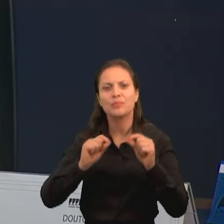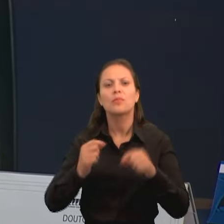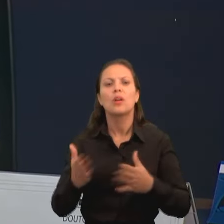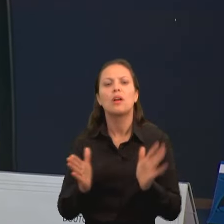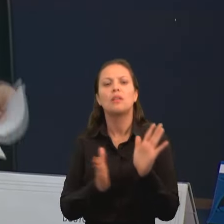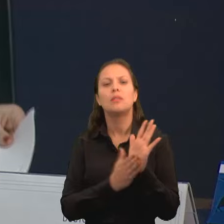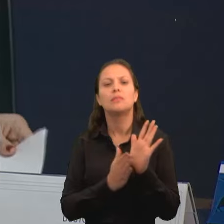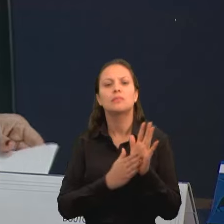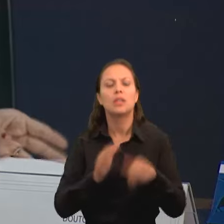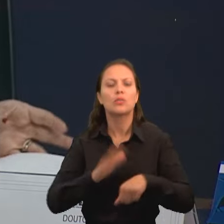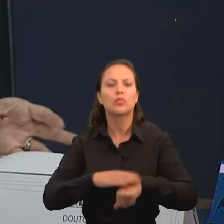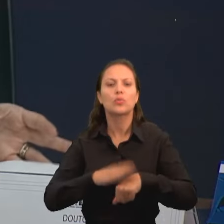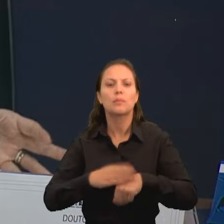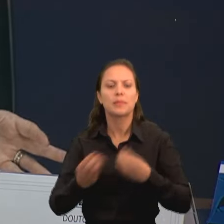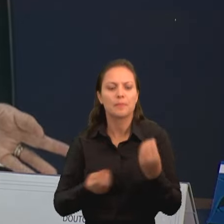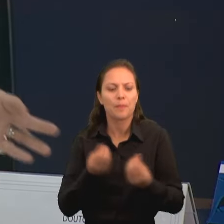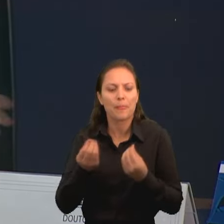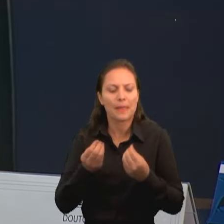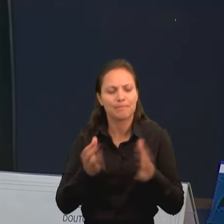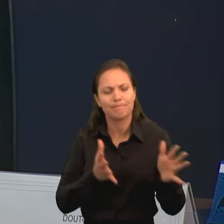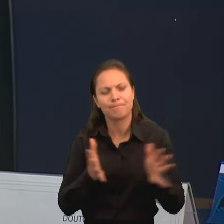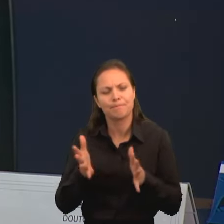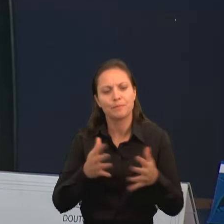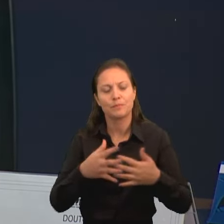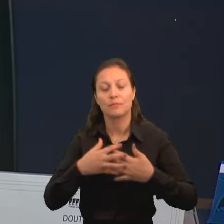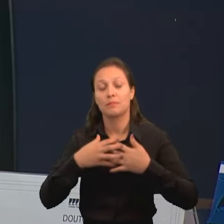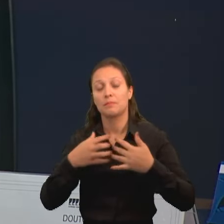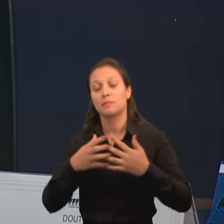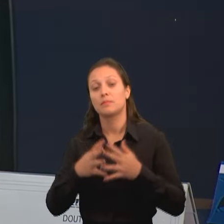todo nuestra autonomía se puede manipular.